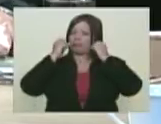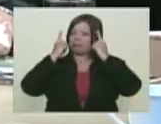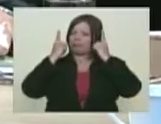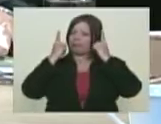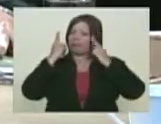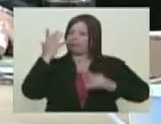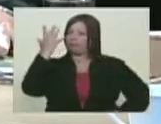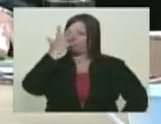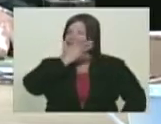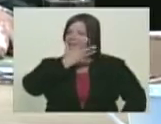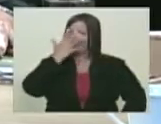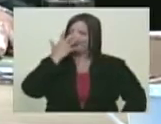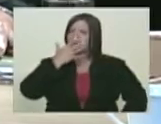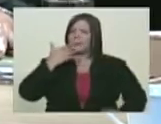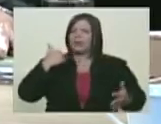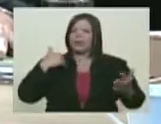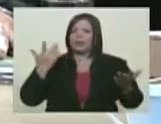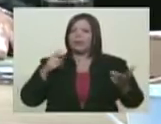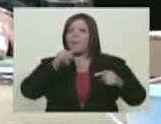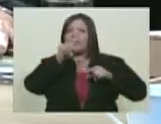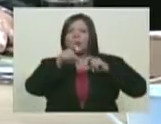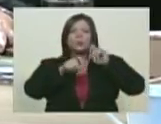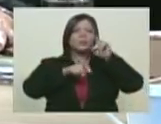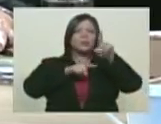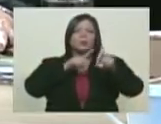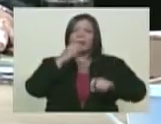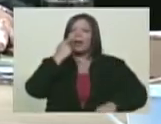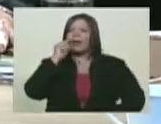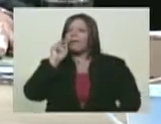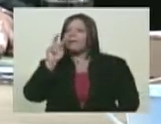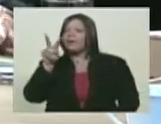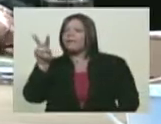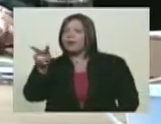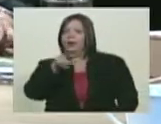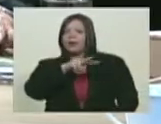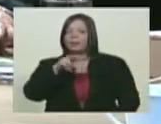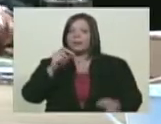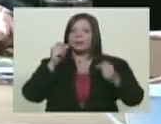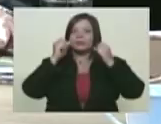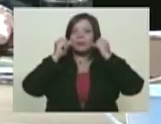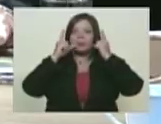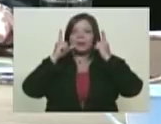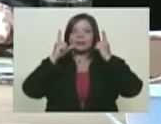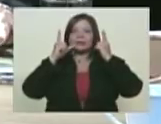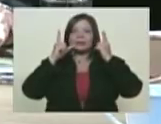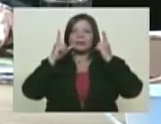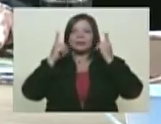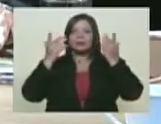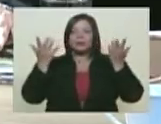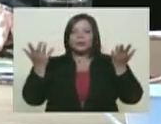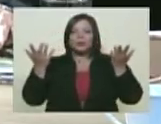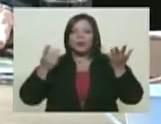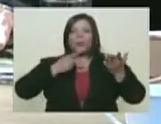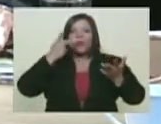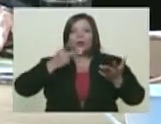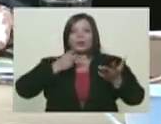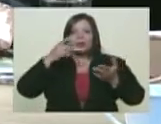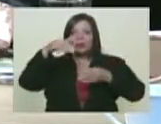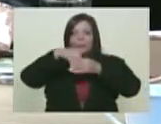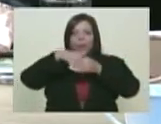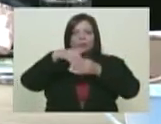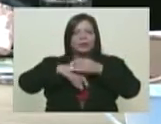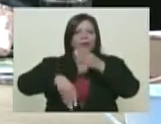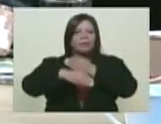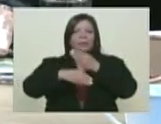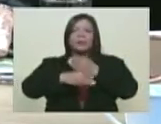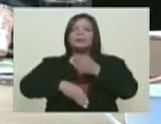duda lo debe haber, lo que uno pregunta y ve, pero la sorpresa es que no haya repercutido políticamente. Y yo creo